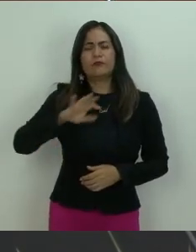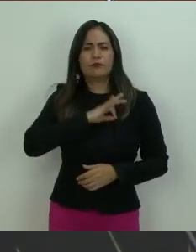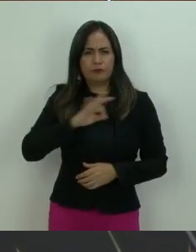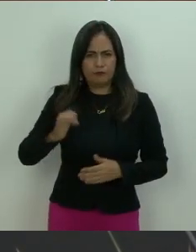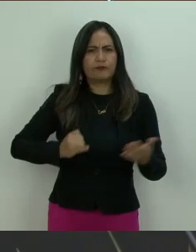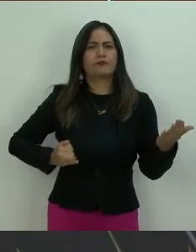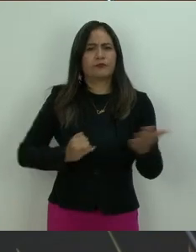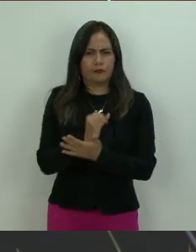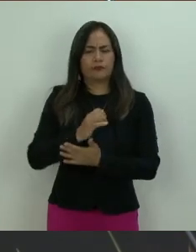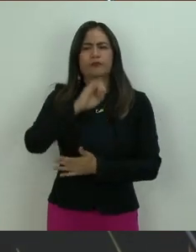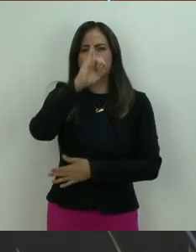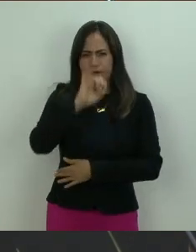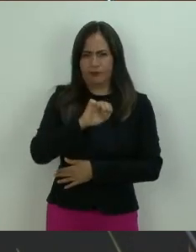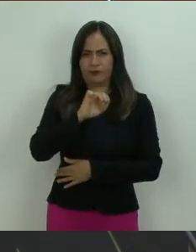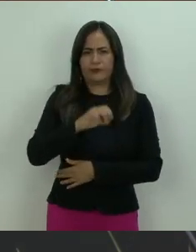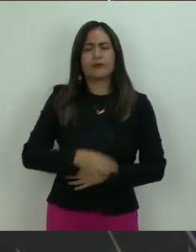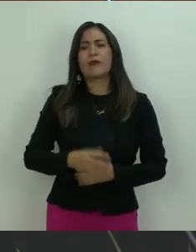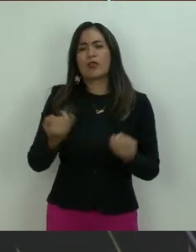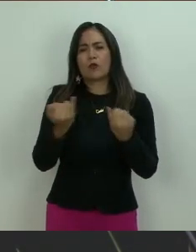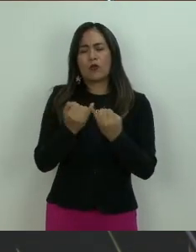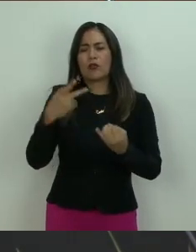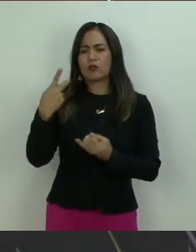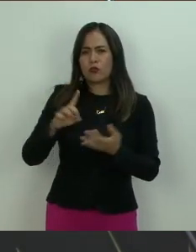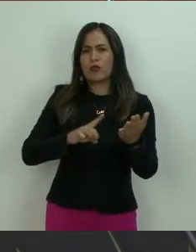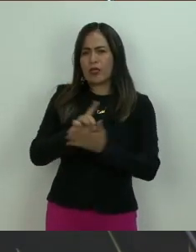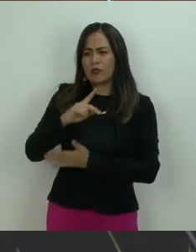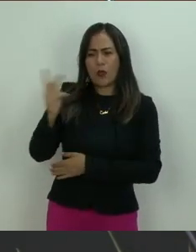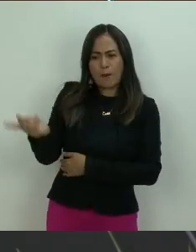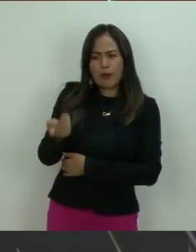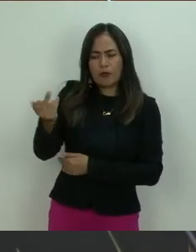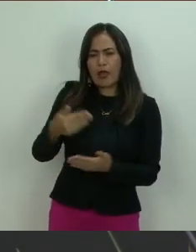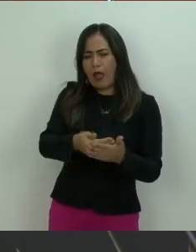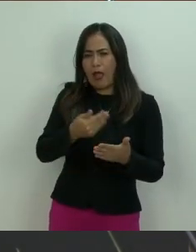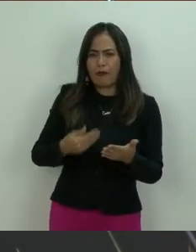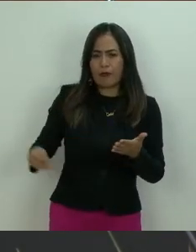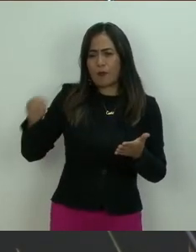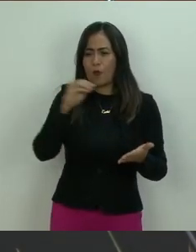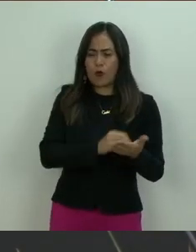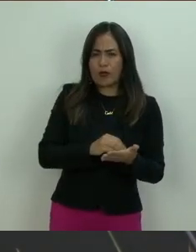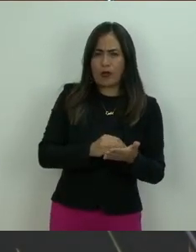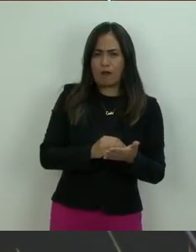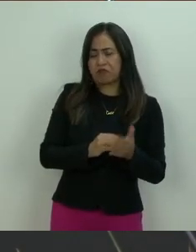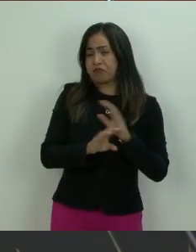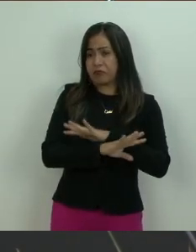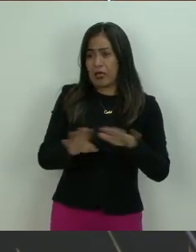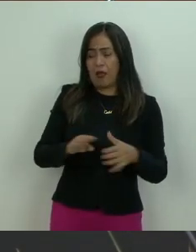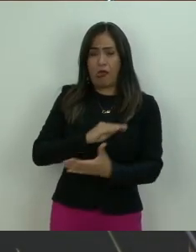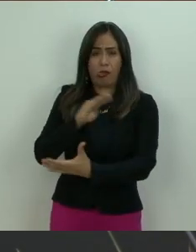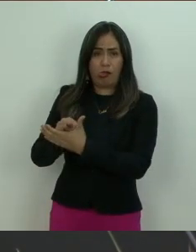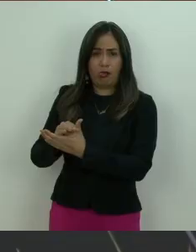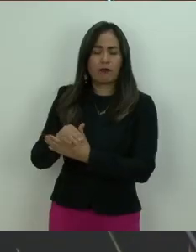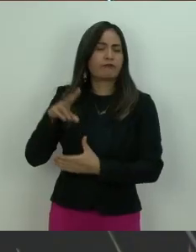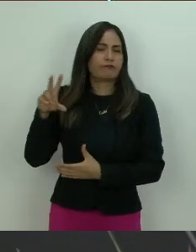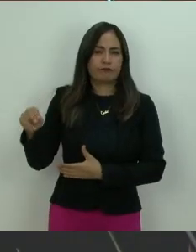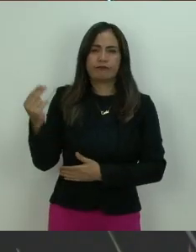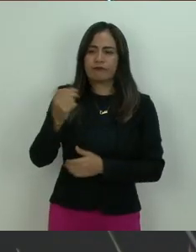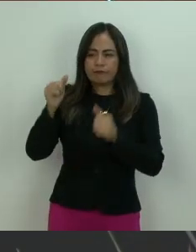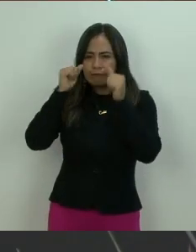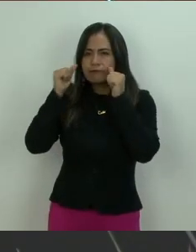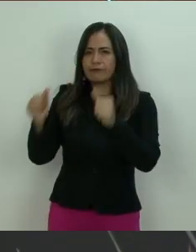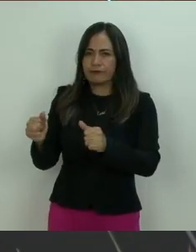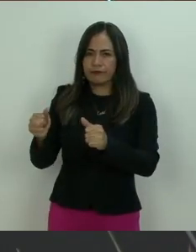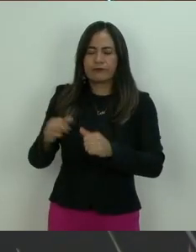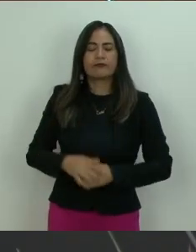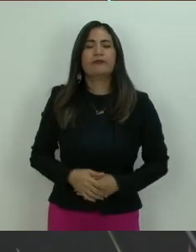y hacer efectivo su derecho a consulta antes de adoptar y aplicar medidas legislativas y administrativas que les puedan afectar.